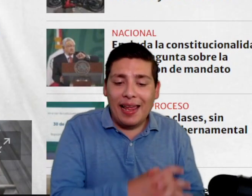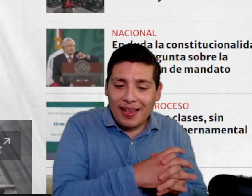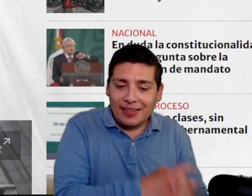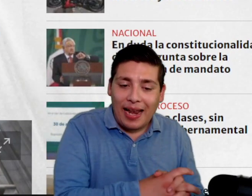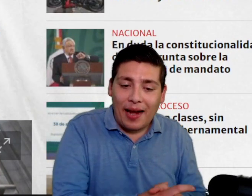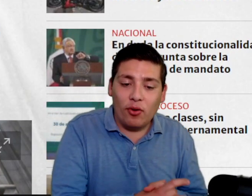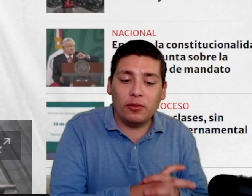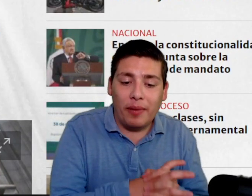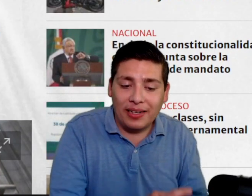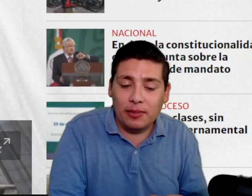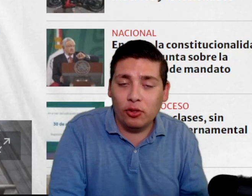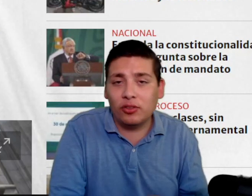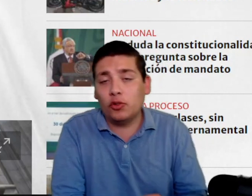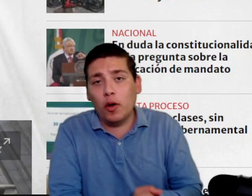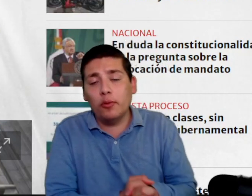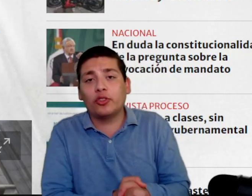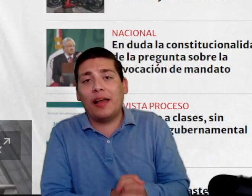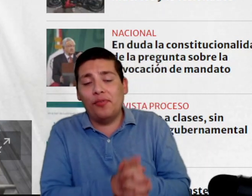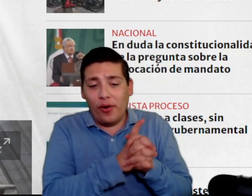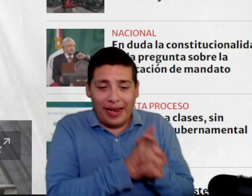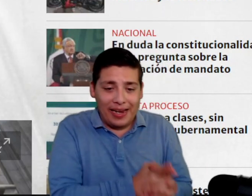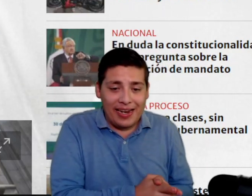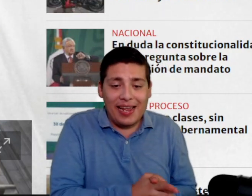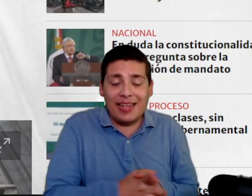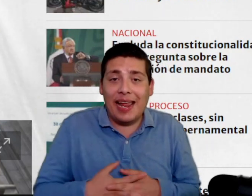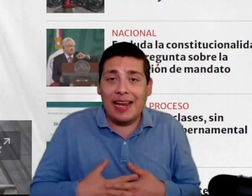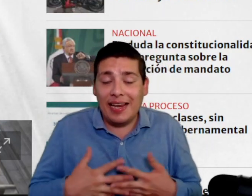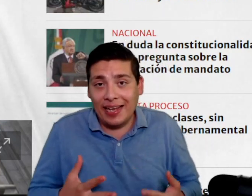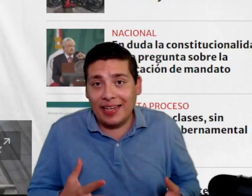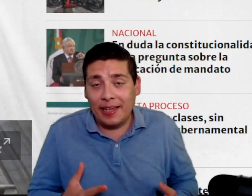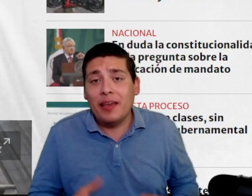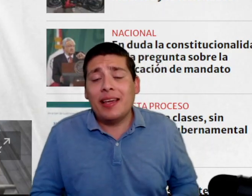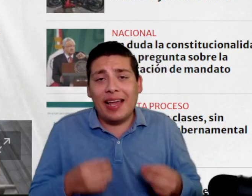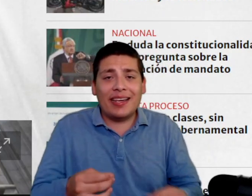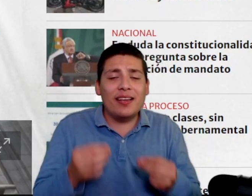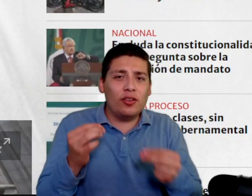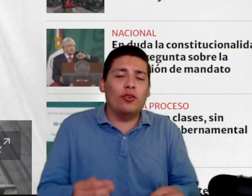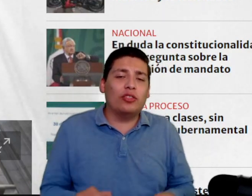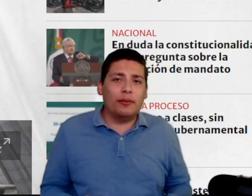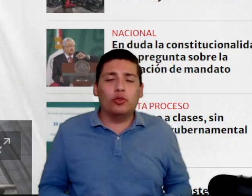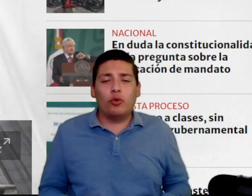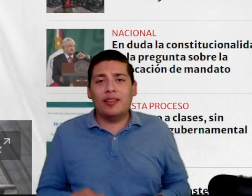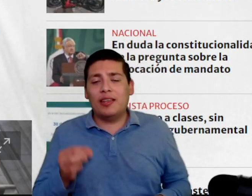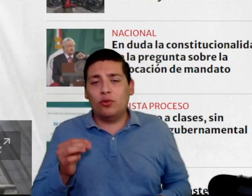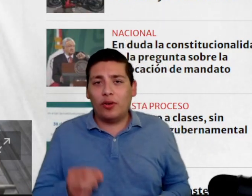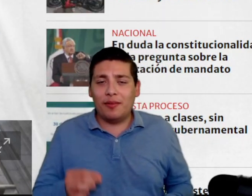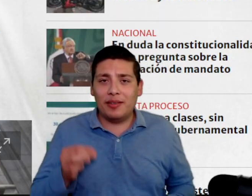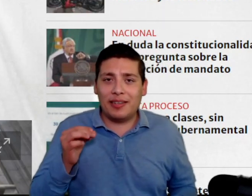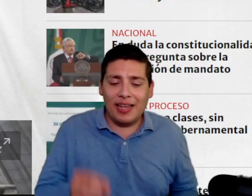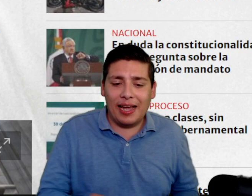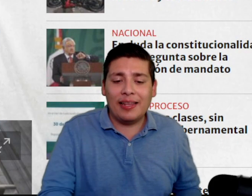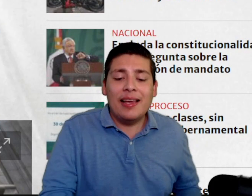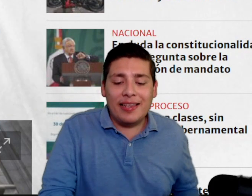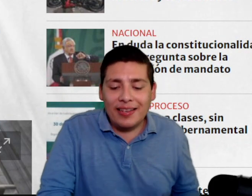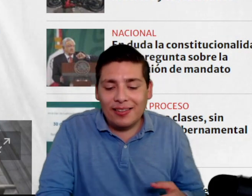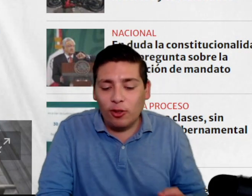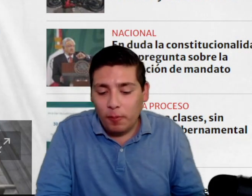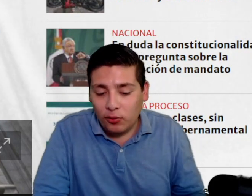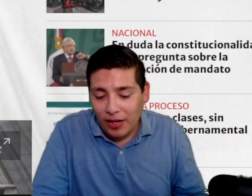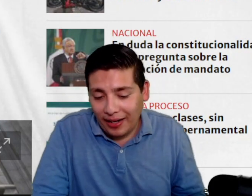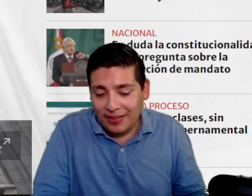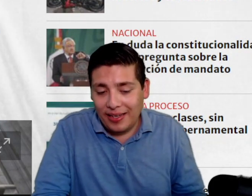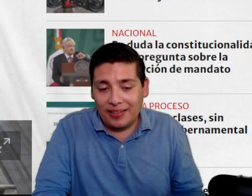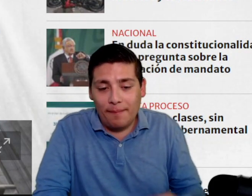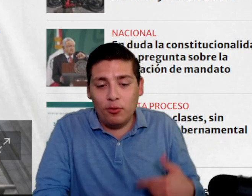la ley de salarios máximos que estuvo buscando el INE y el INEGI. Y aquí es donde nos damos cuenta de su gran mezquindad. Y es que